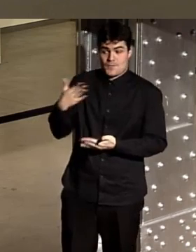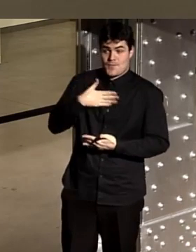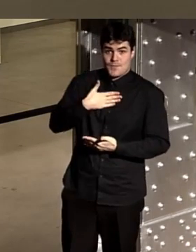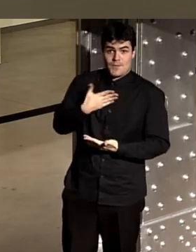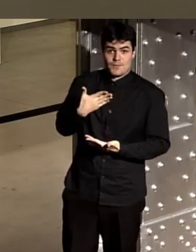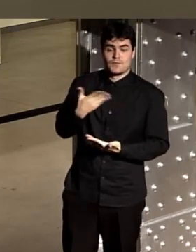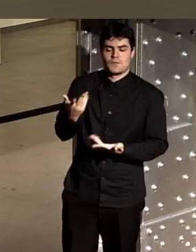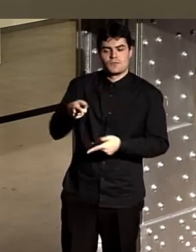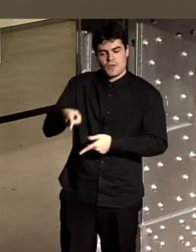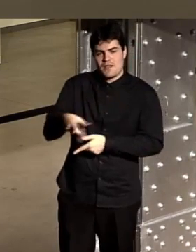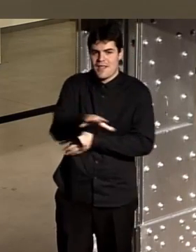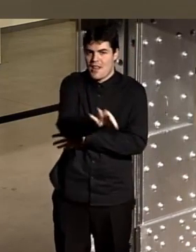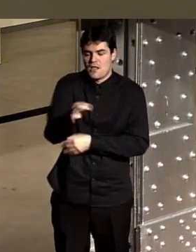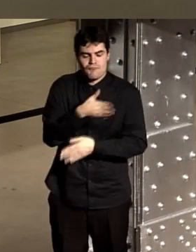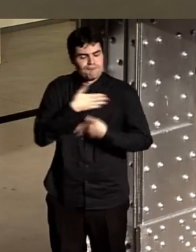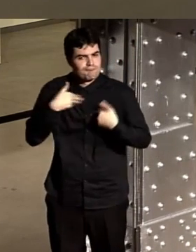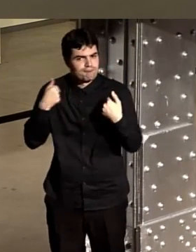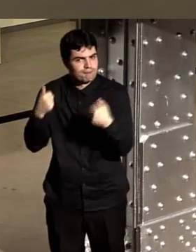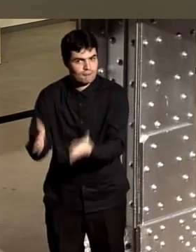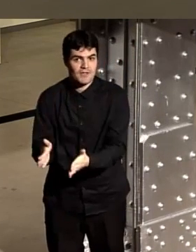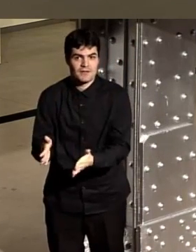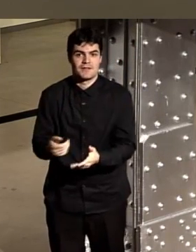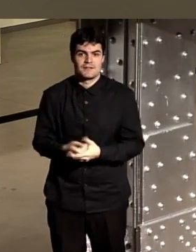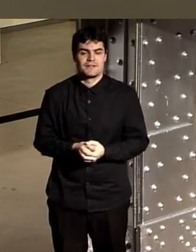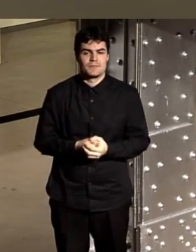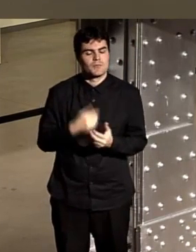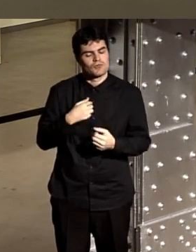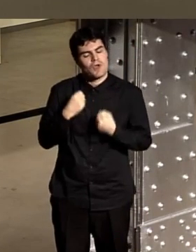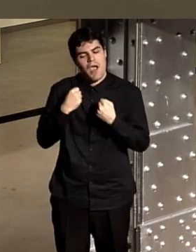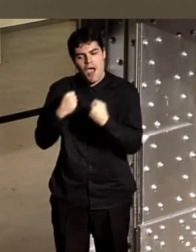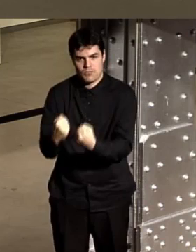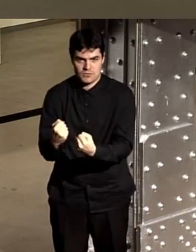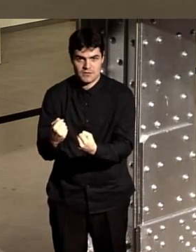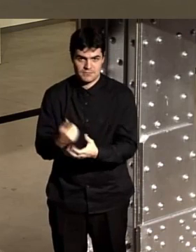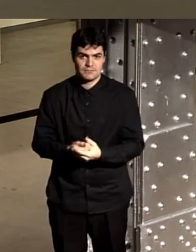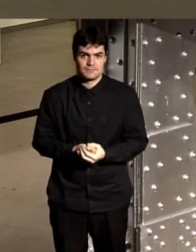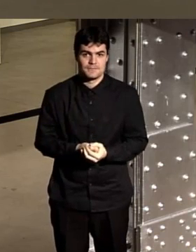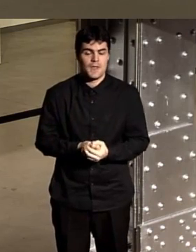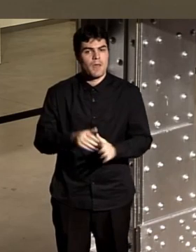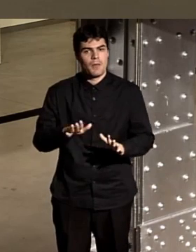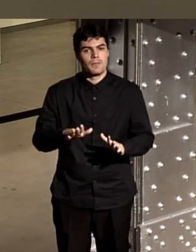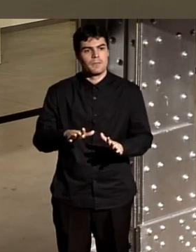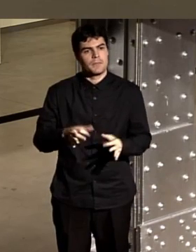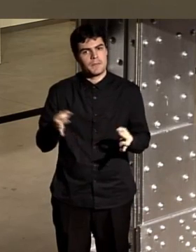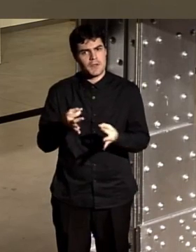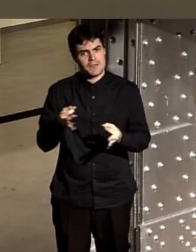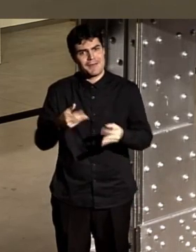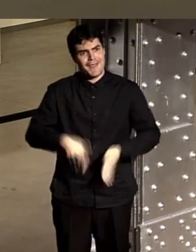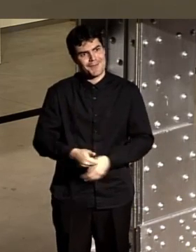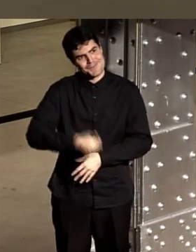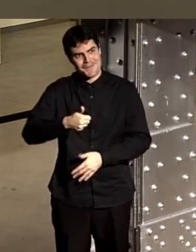de elegir lo que quiero hacer. Y lo apoyo, sí. Pero debería de tener más hijos.